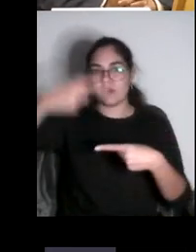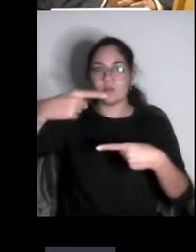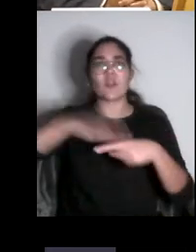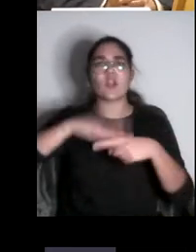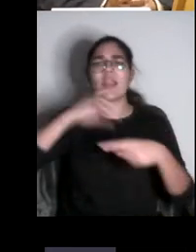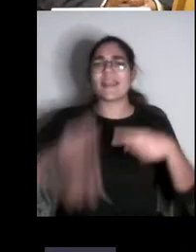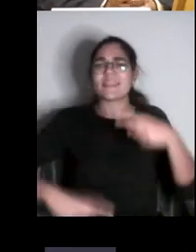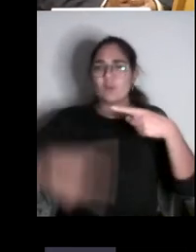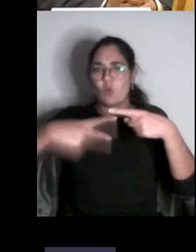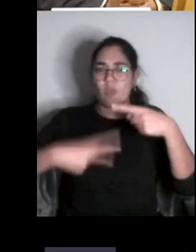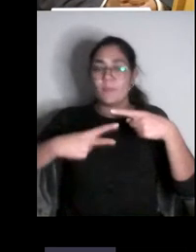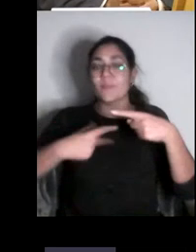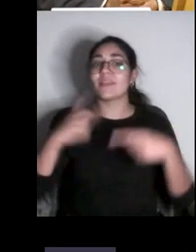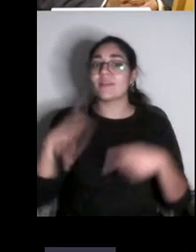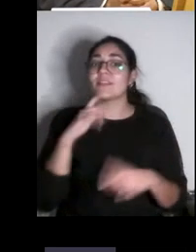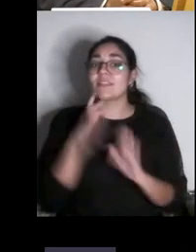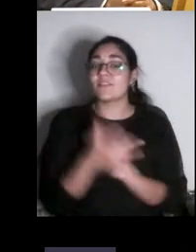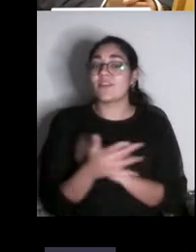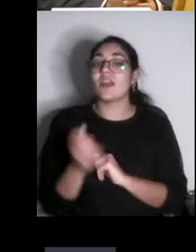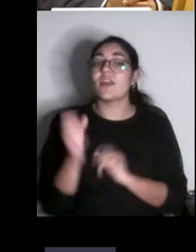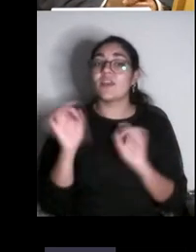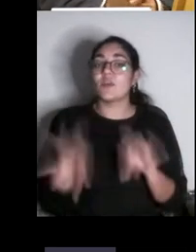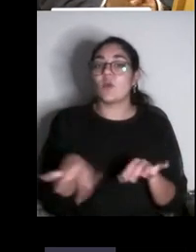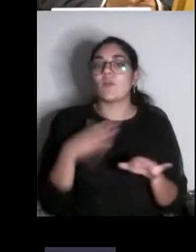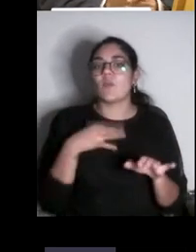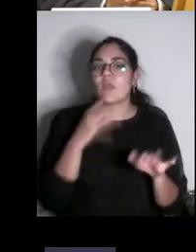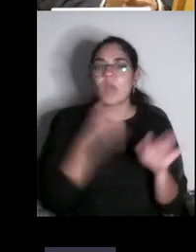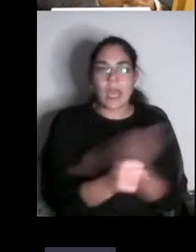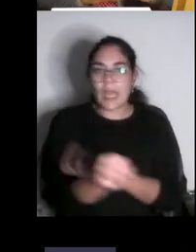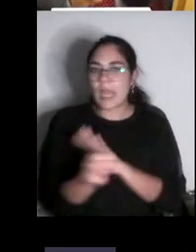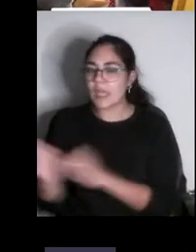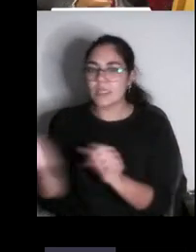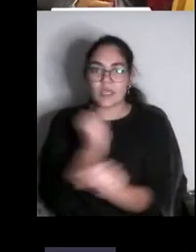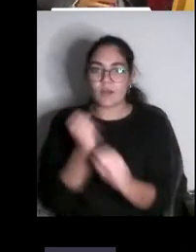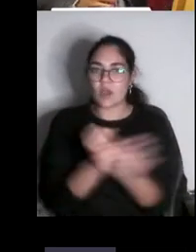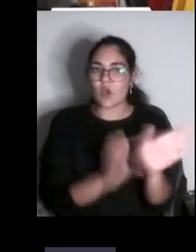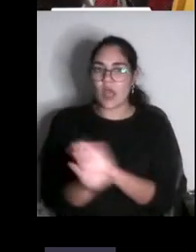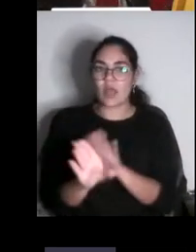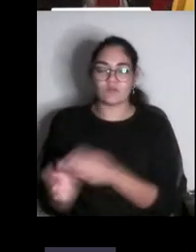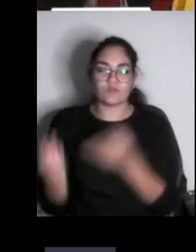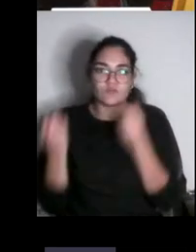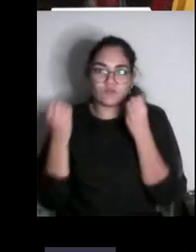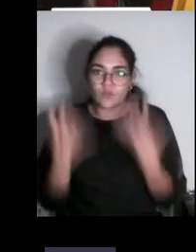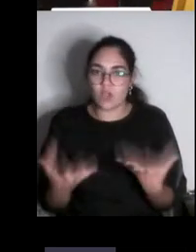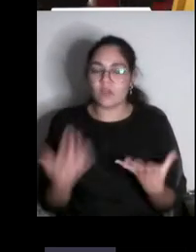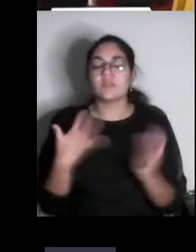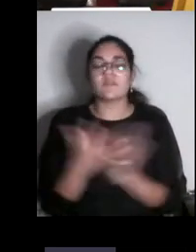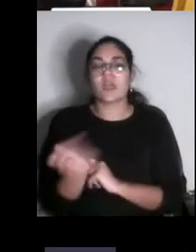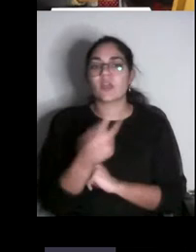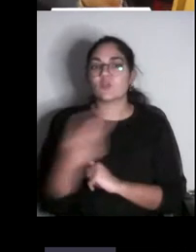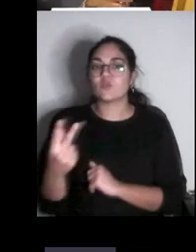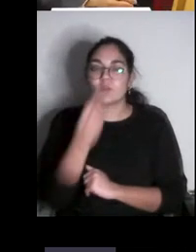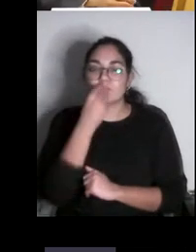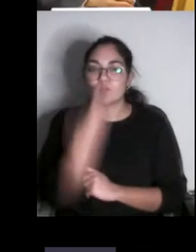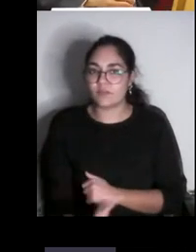segunda de todas las universidades públicas de la Comunidad de Madrid. Por lo tanto, buenos resultados y aquí no es una muestra, es censal.